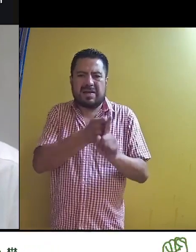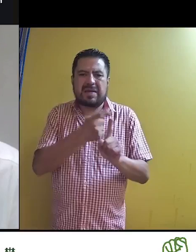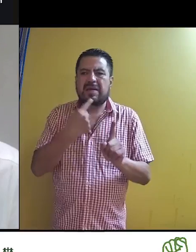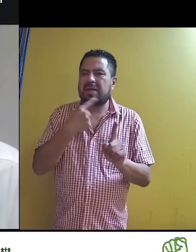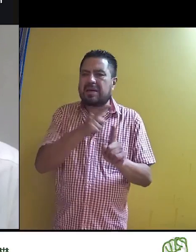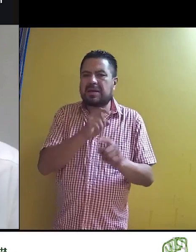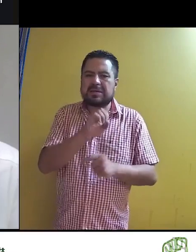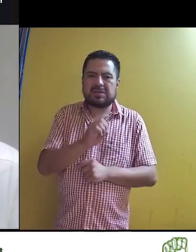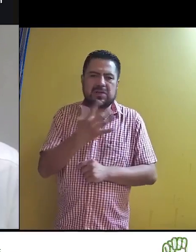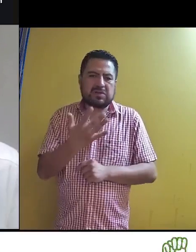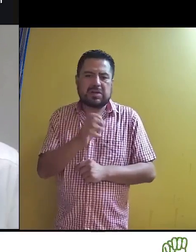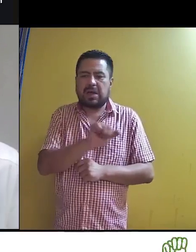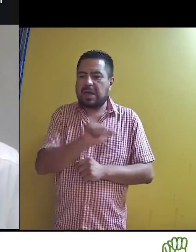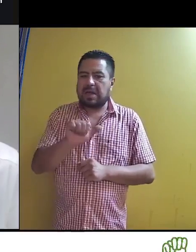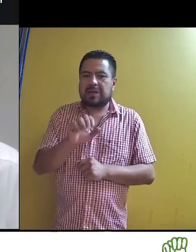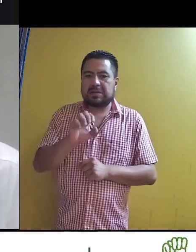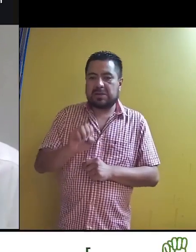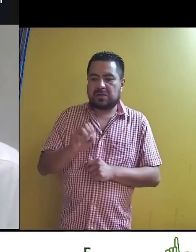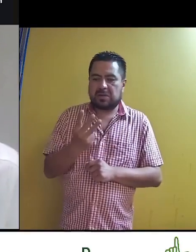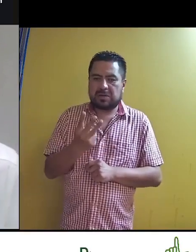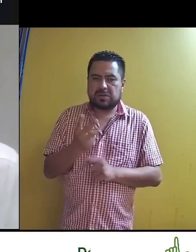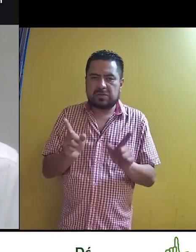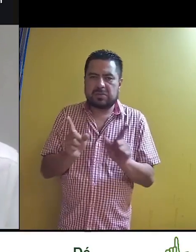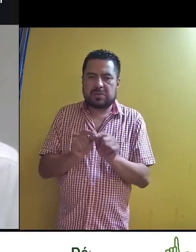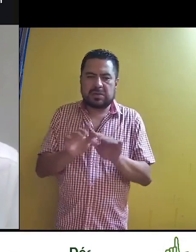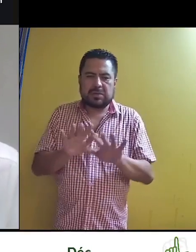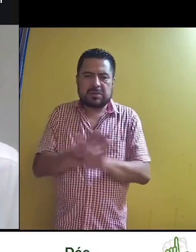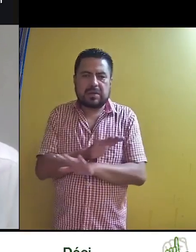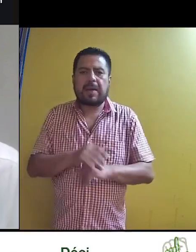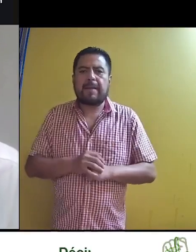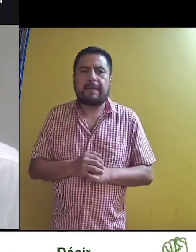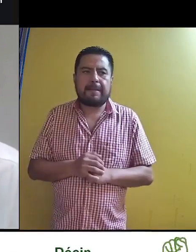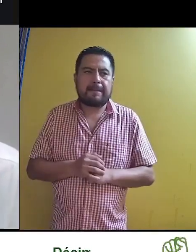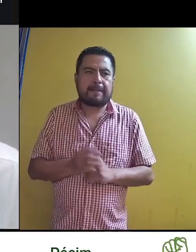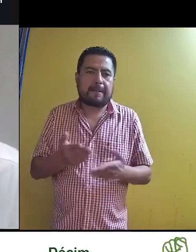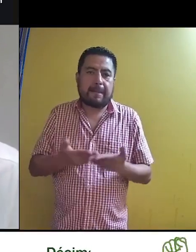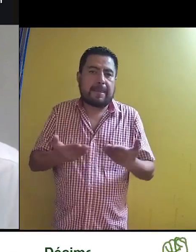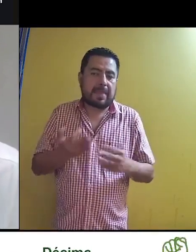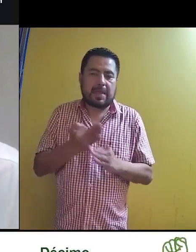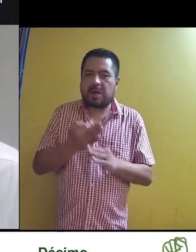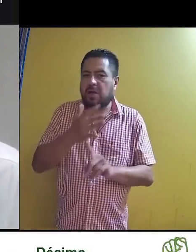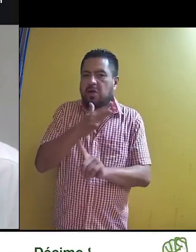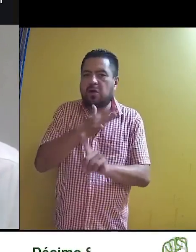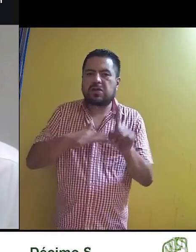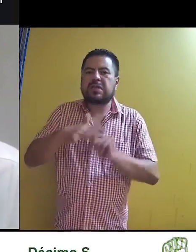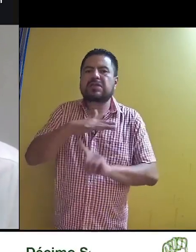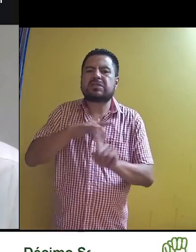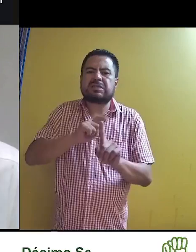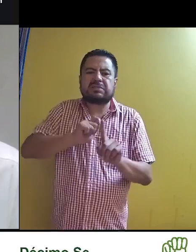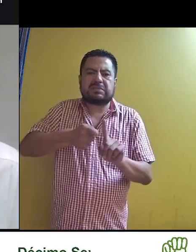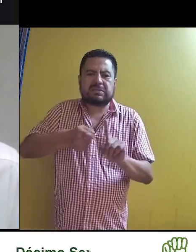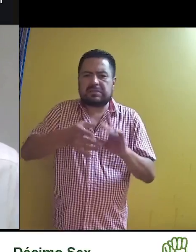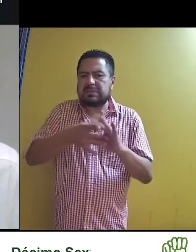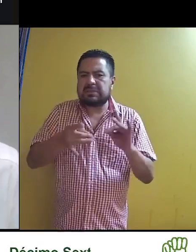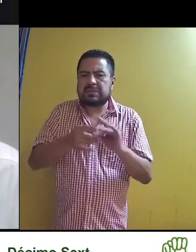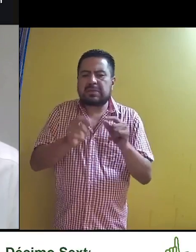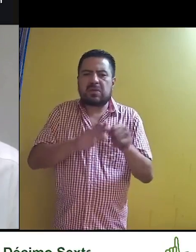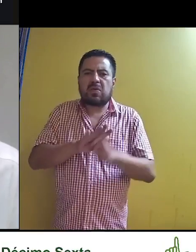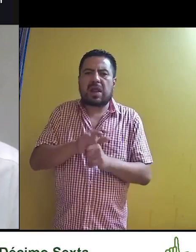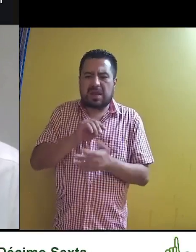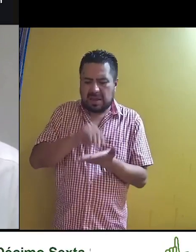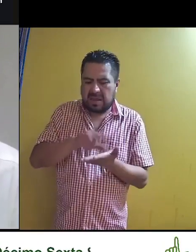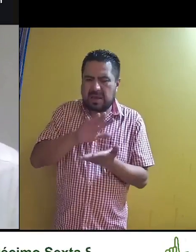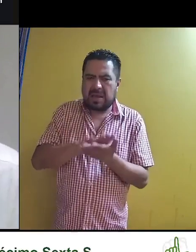apelación 05 al 03. Ahora, como contexto del asunto, se precisan los siguientes